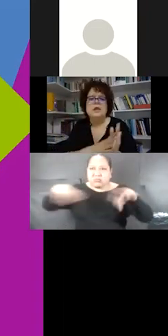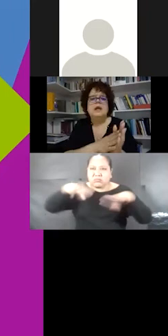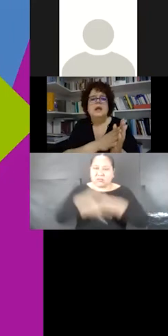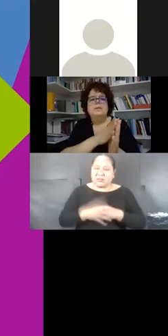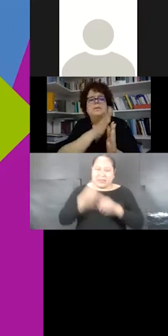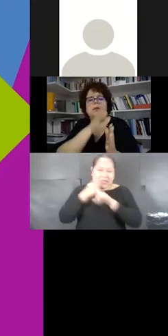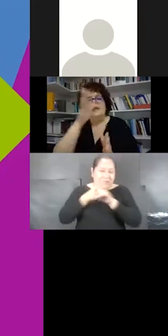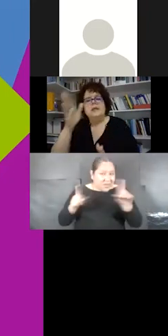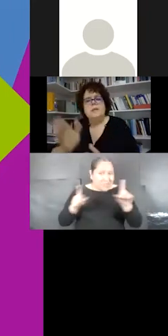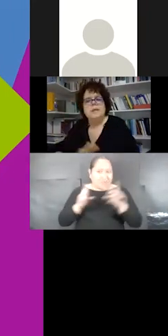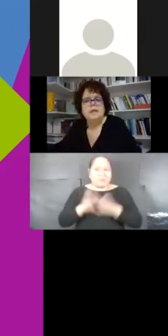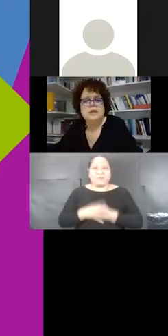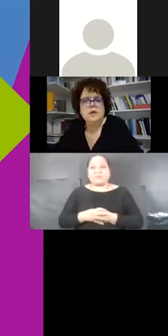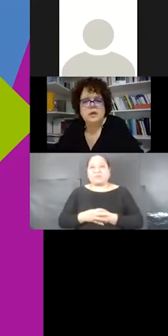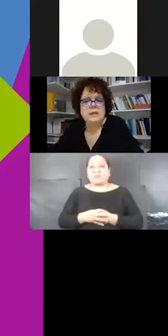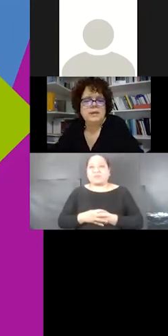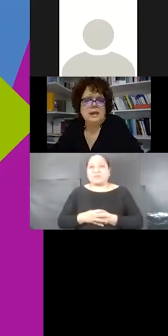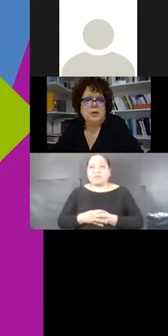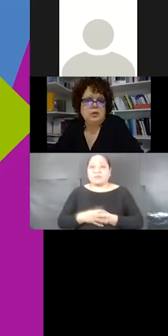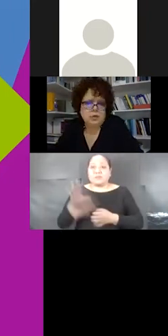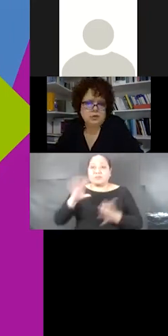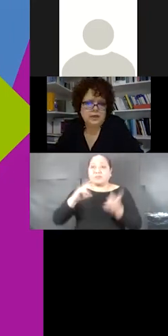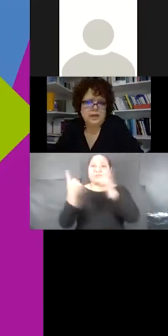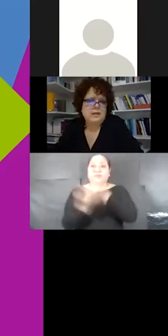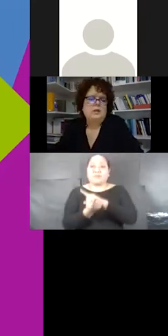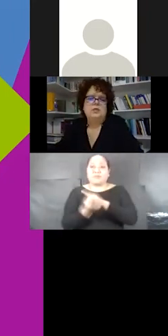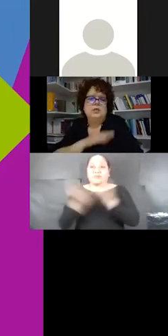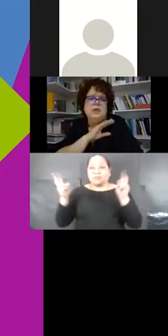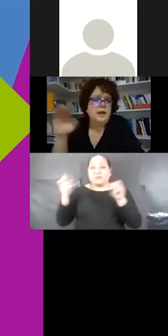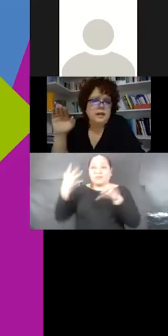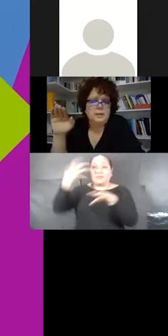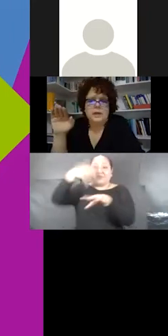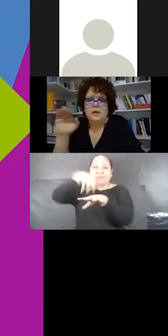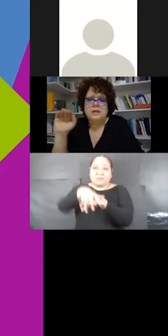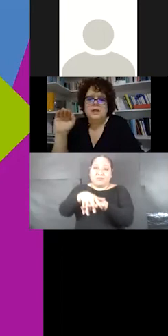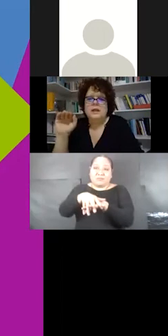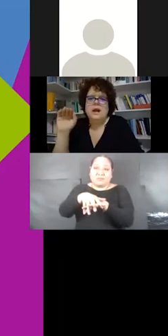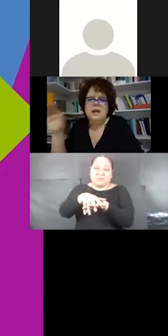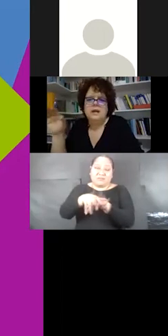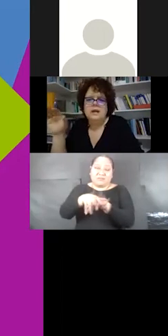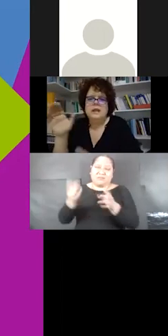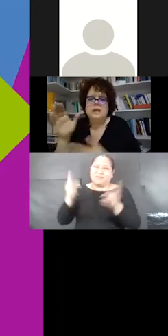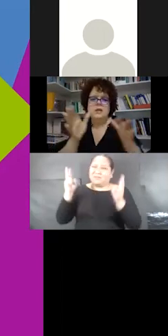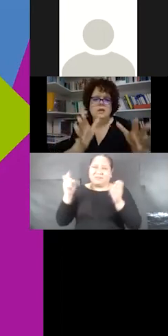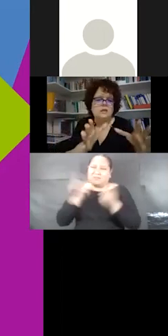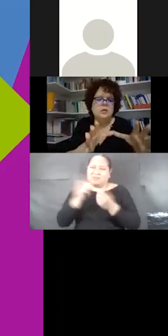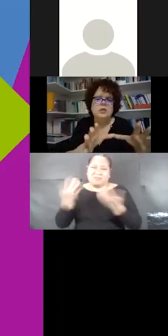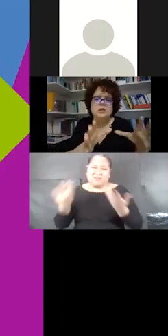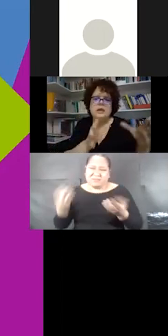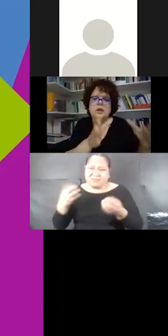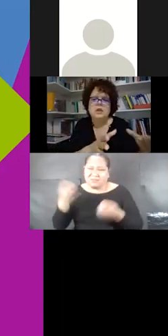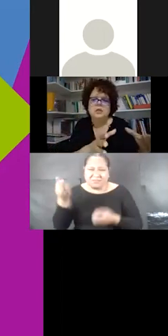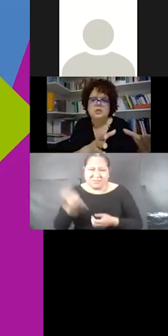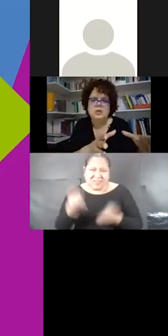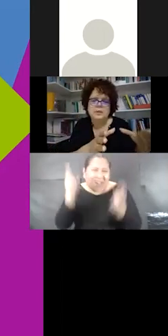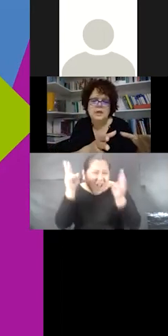Entonces, y después se le dio el tema de la inclusión, de que de inclusión no tiene nada, porque lo que hacían era cerraron, los chicos estaban